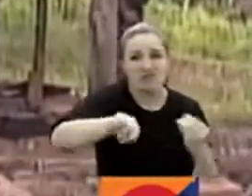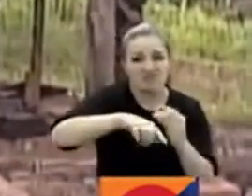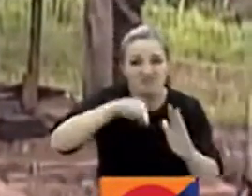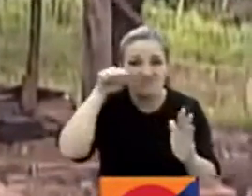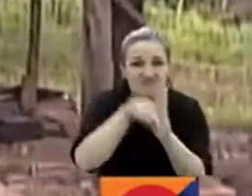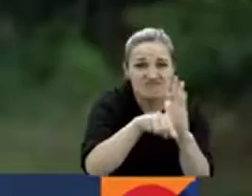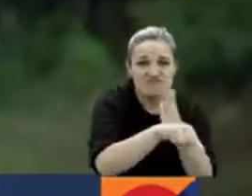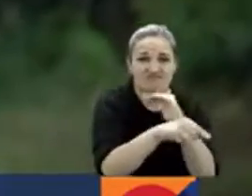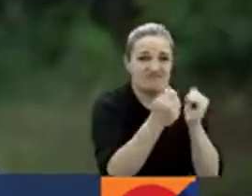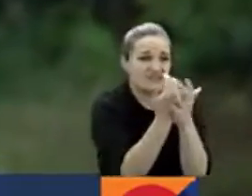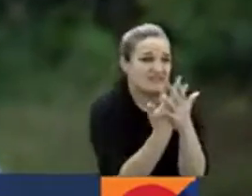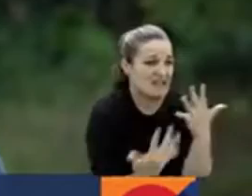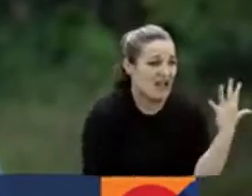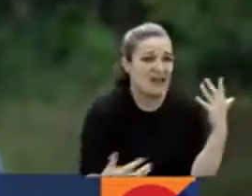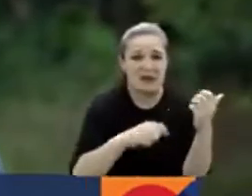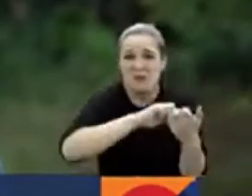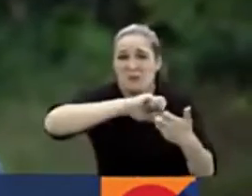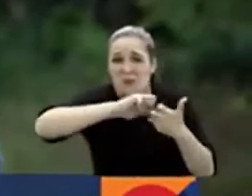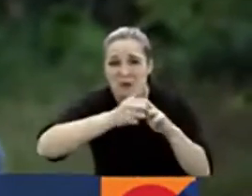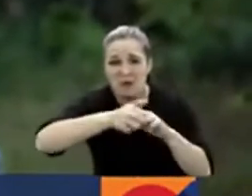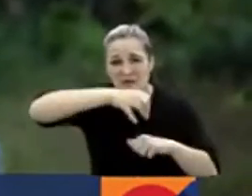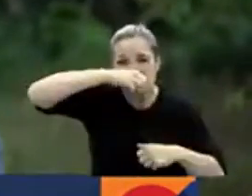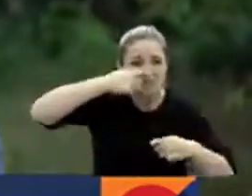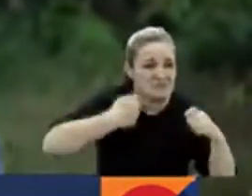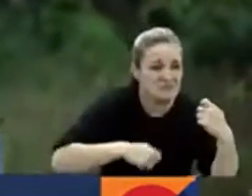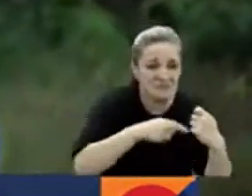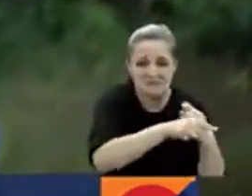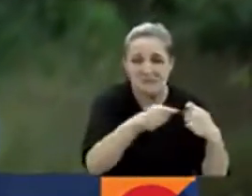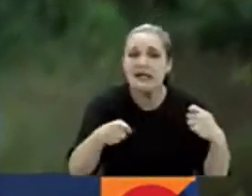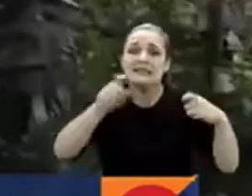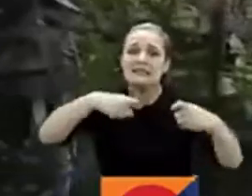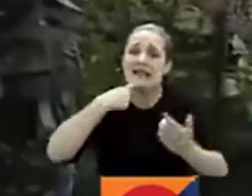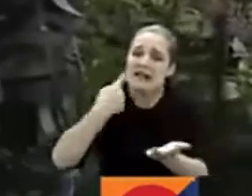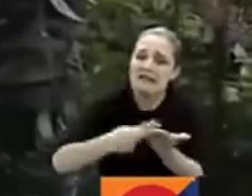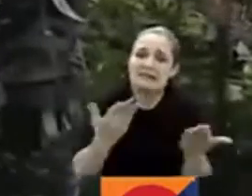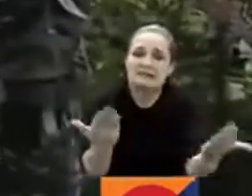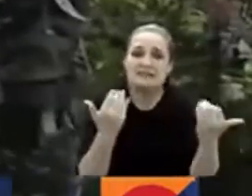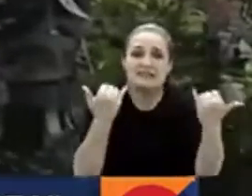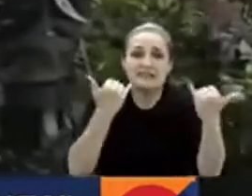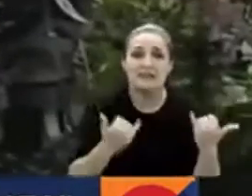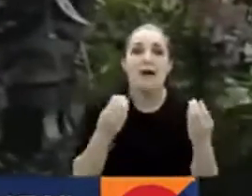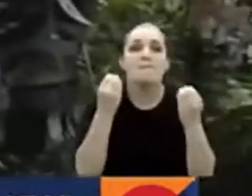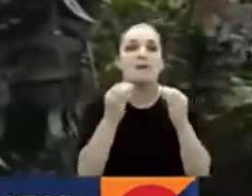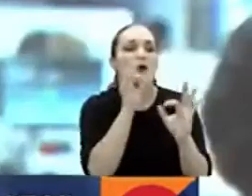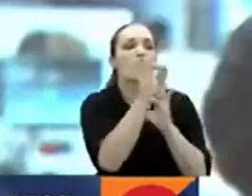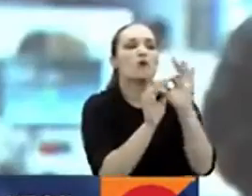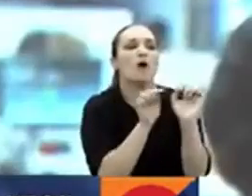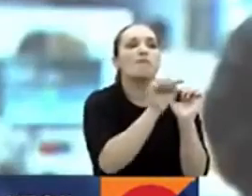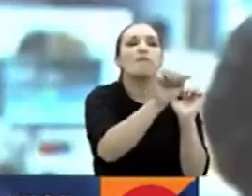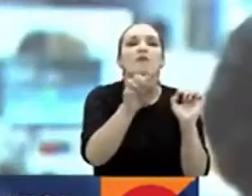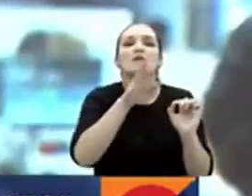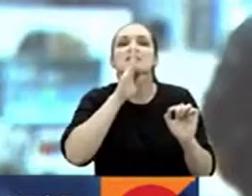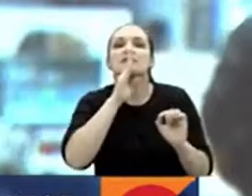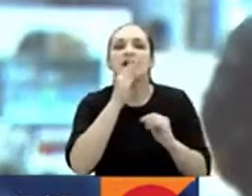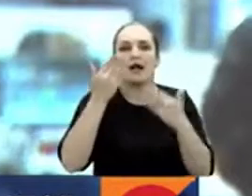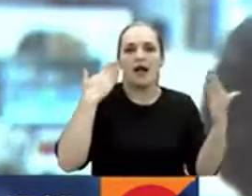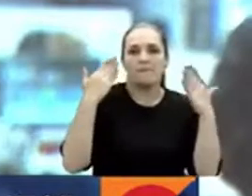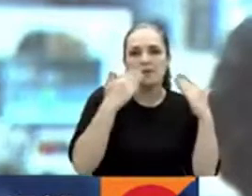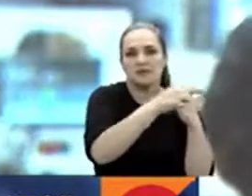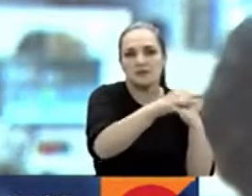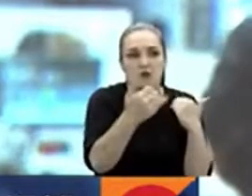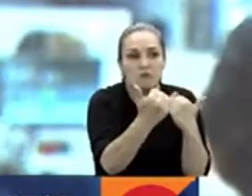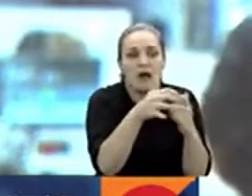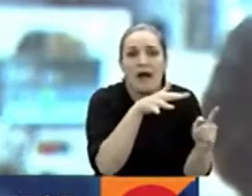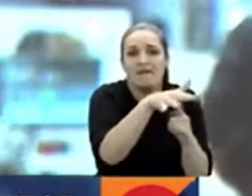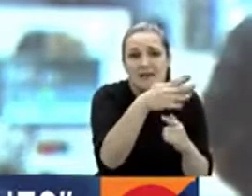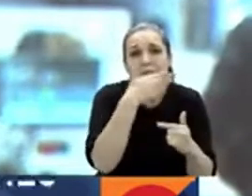masacres y narcotráfico y proteger a los campesinos quienes permanecen en medio de las confrontaciones. De otro lado,